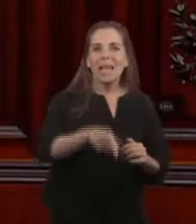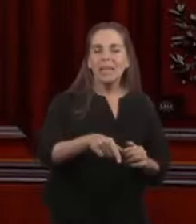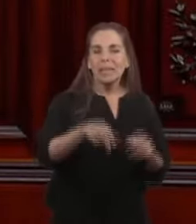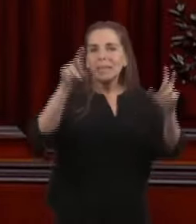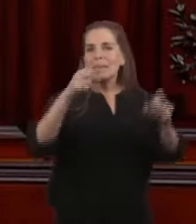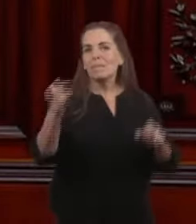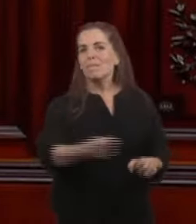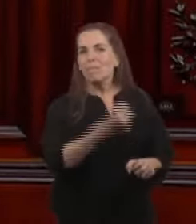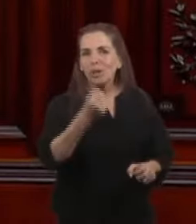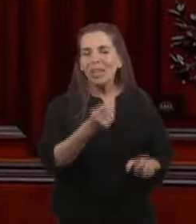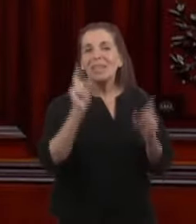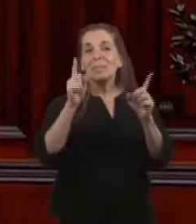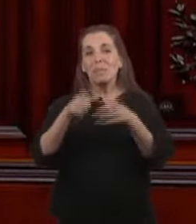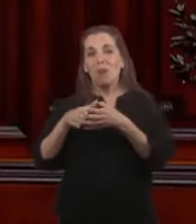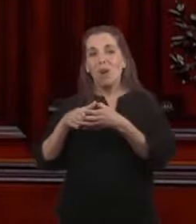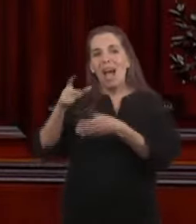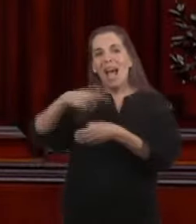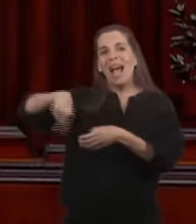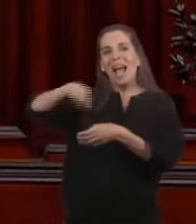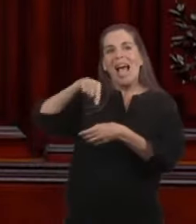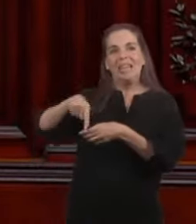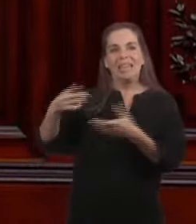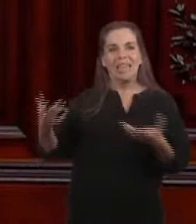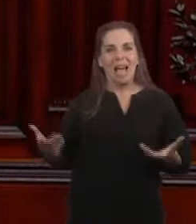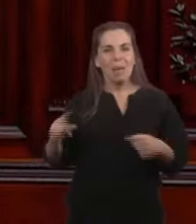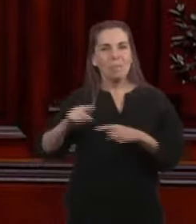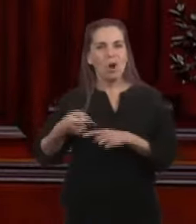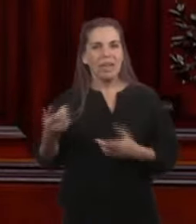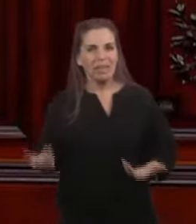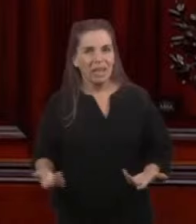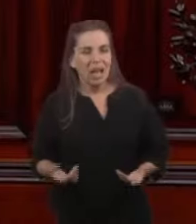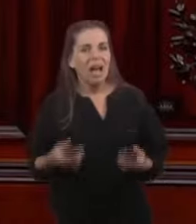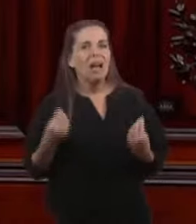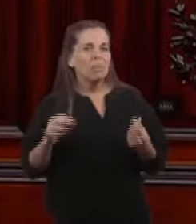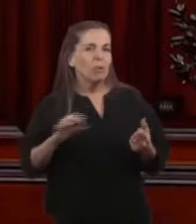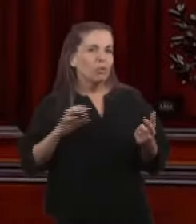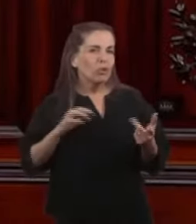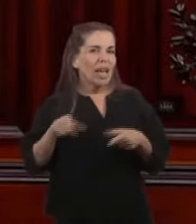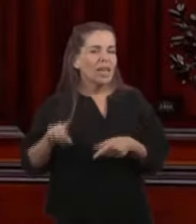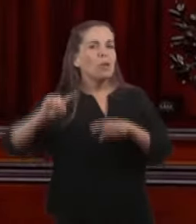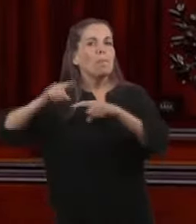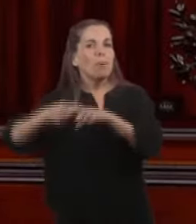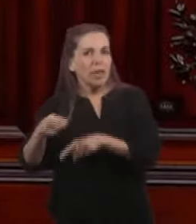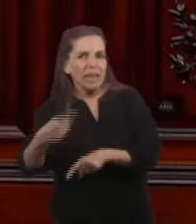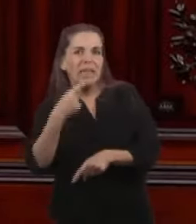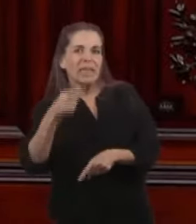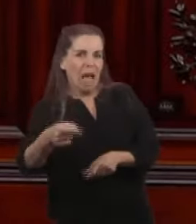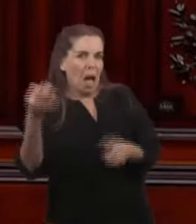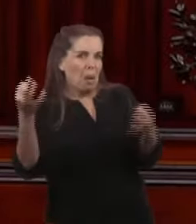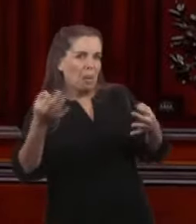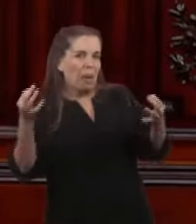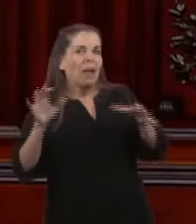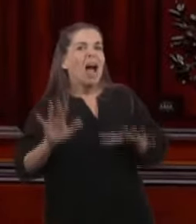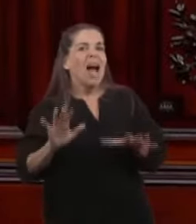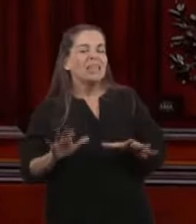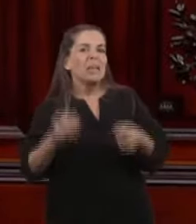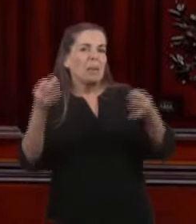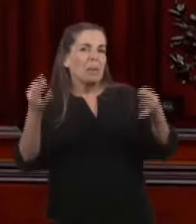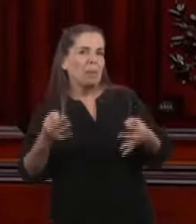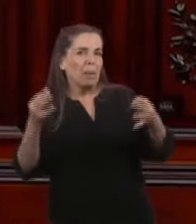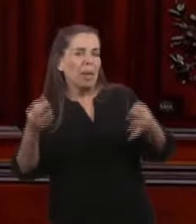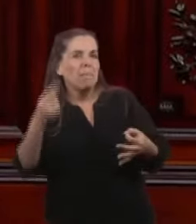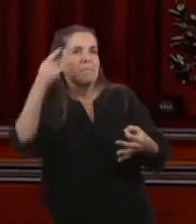en el modelo de la casta la política ha adornado Este modelo con buenas intenciones y Marcos teóricos